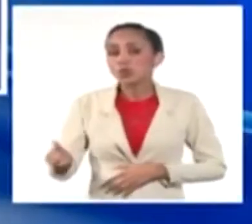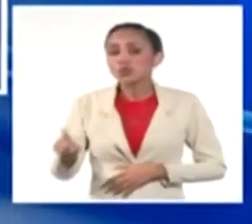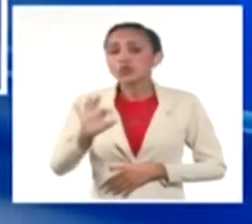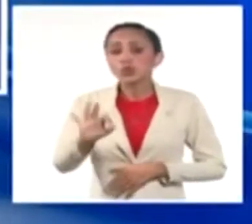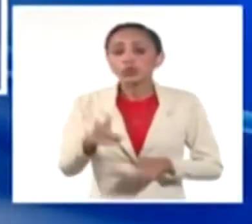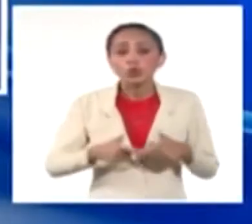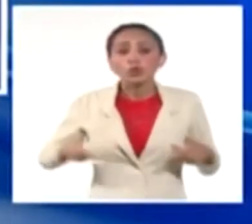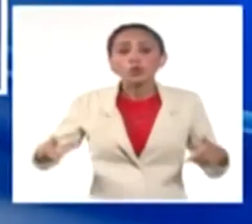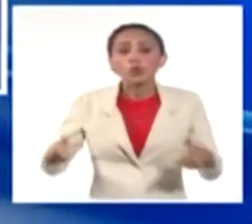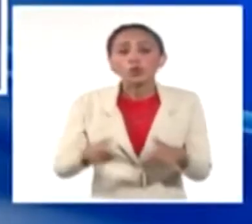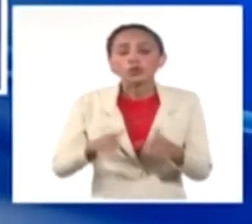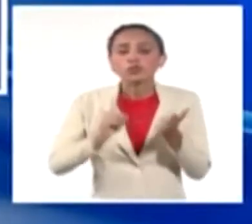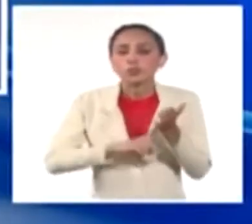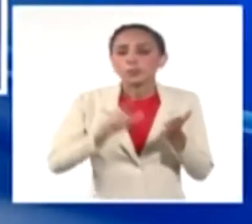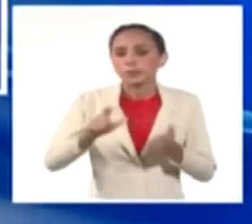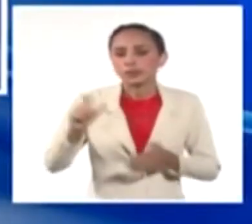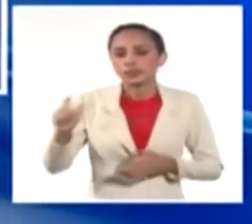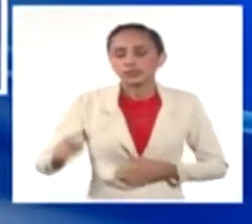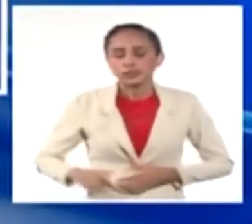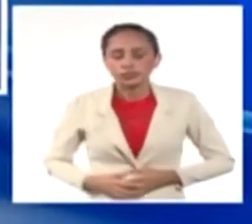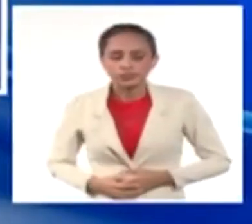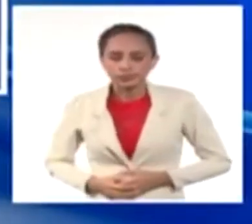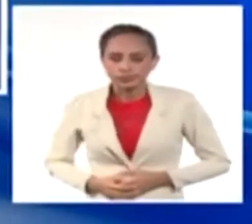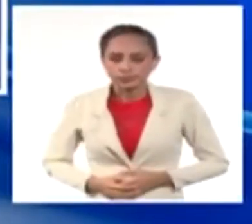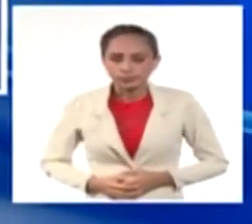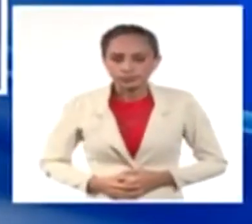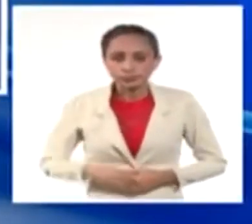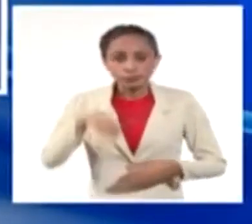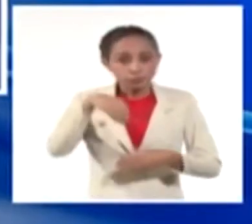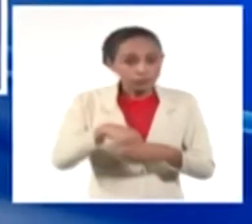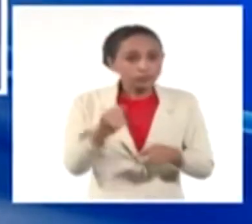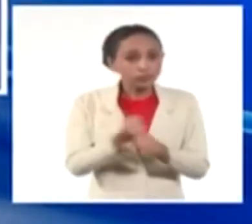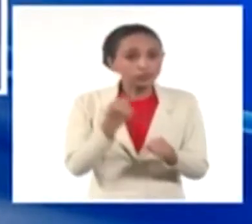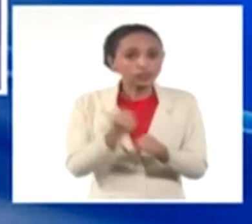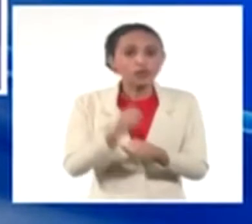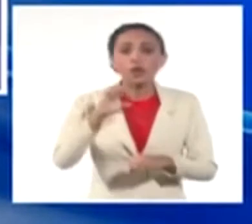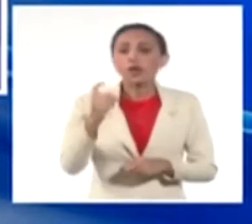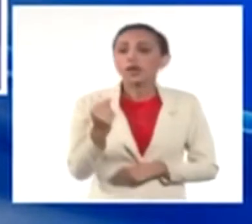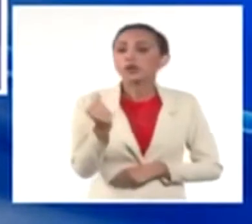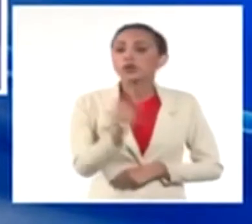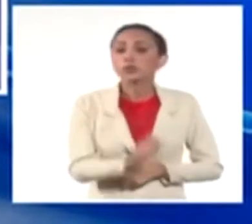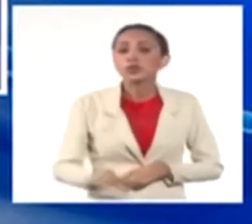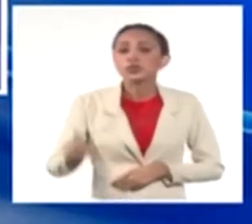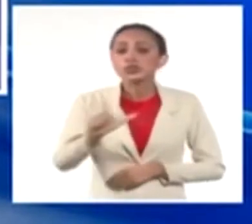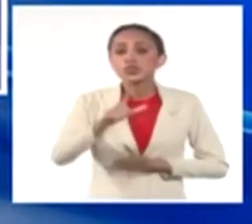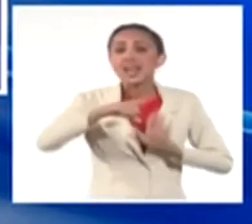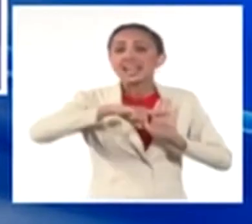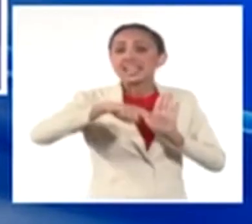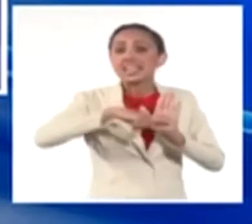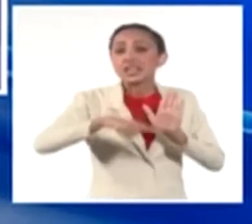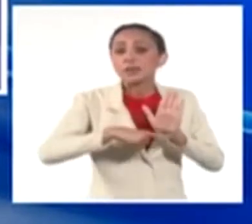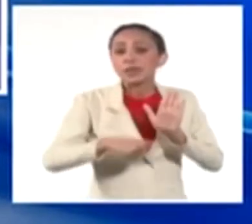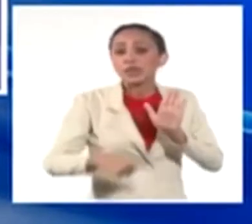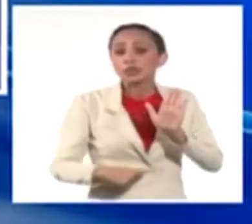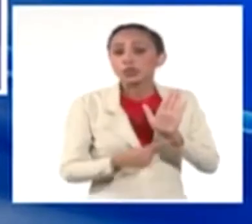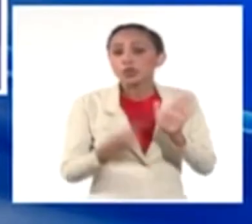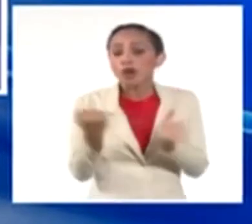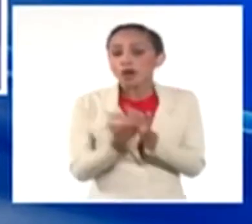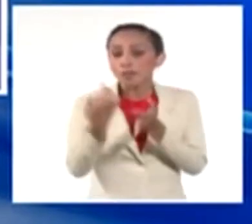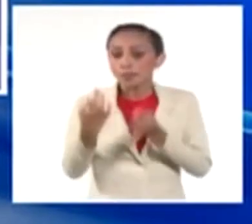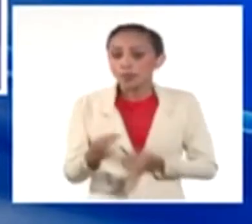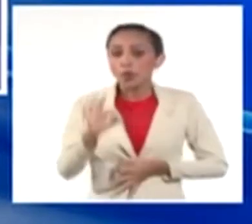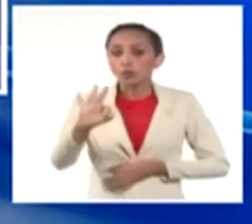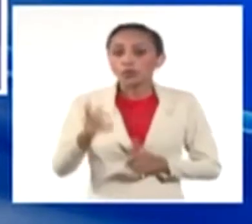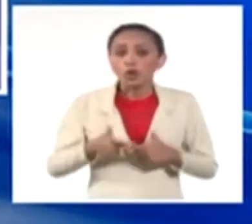Congreso del Partido. Como parte de la Estrategia Económica Social y los lineamientos aprobados en el 8º Congreso